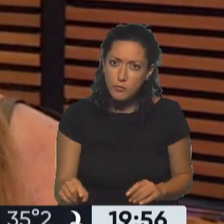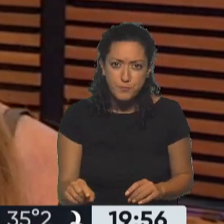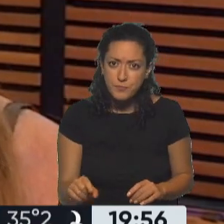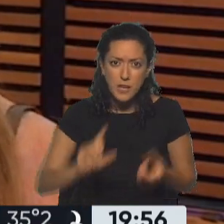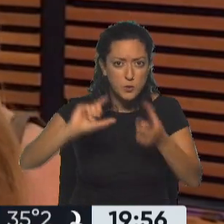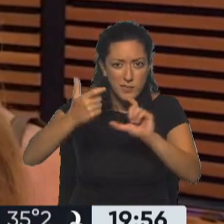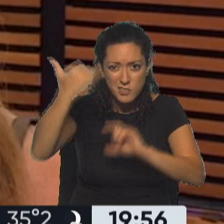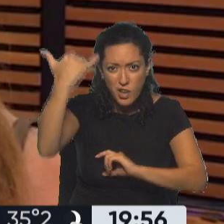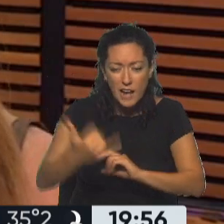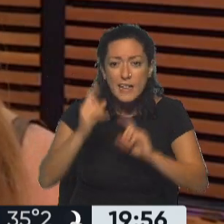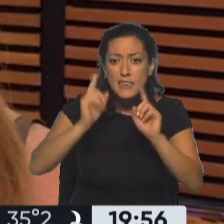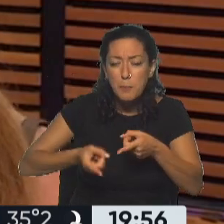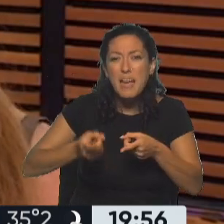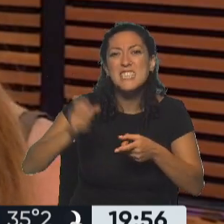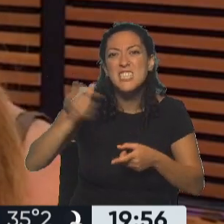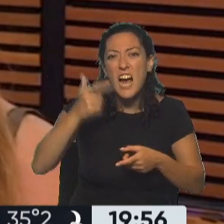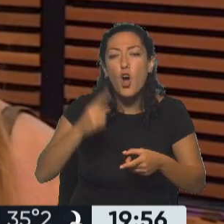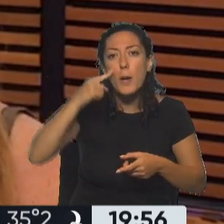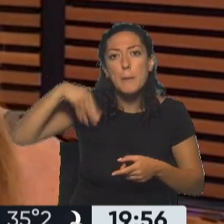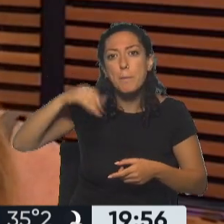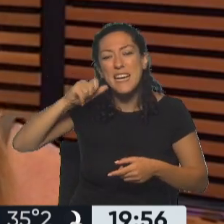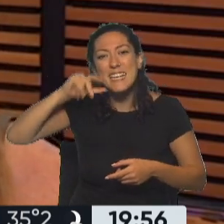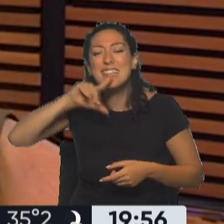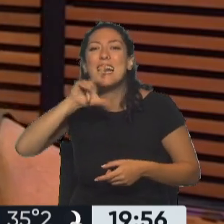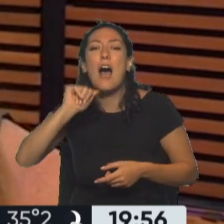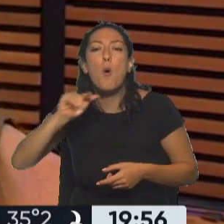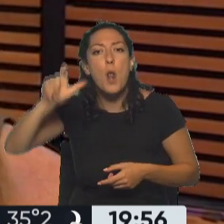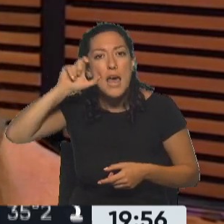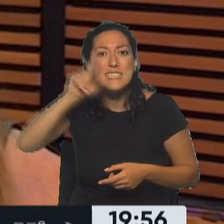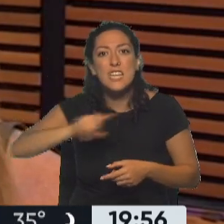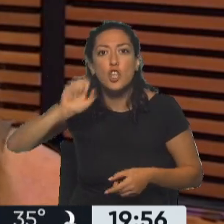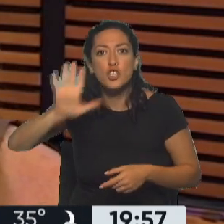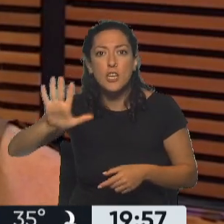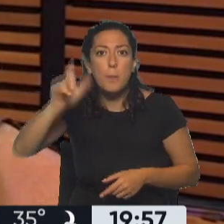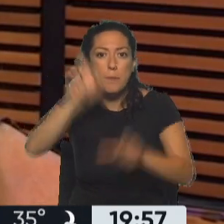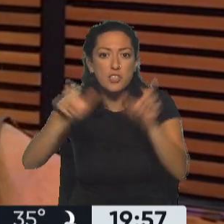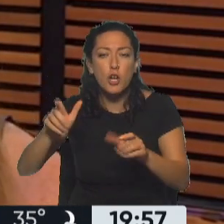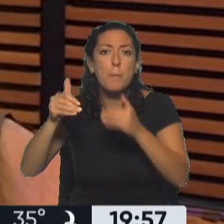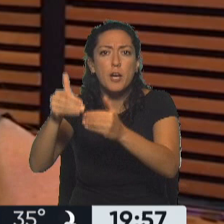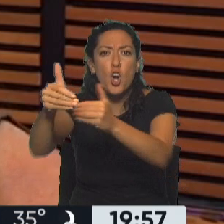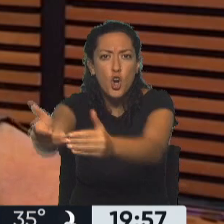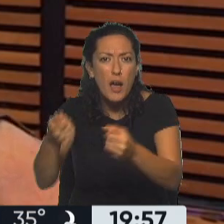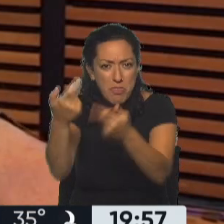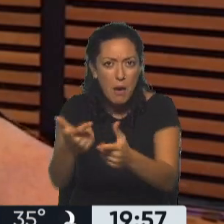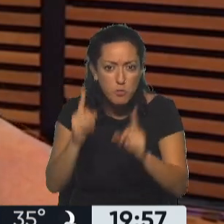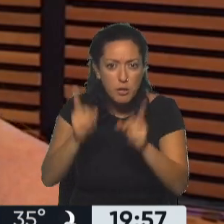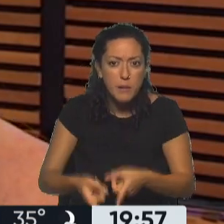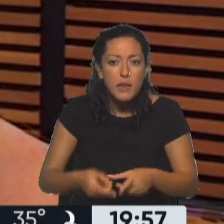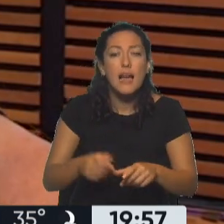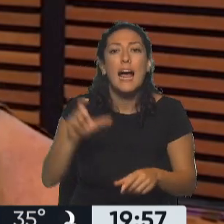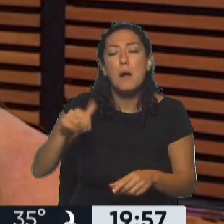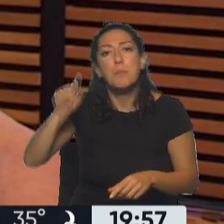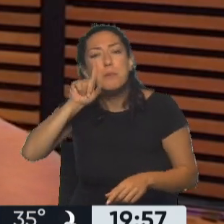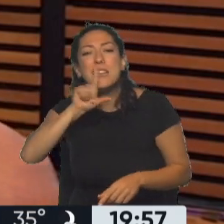E incluso en el impenetrable Chaco, que tan solo hay 905 casos que no validaron, les hemos dado prórroga y estamos trabajando con el gobernador Capitani. Esto lo digo